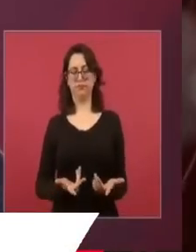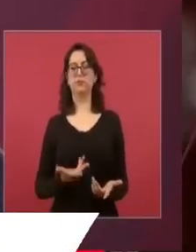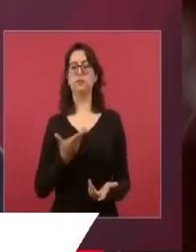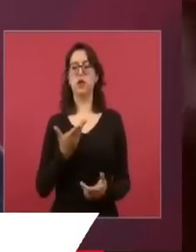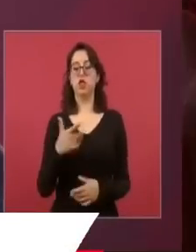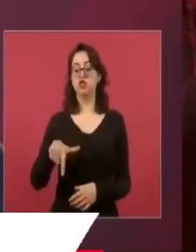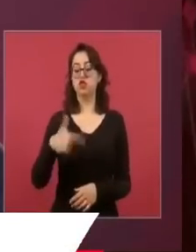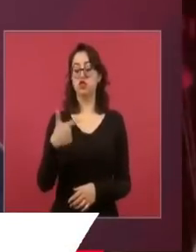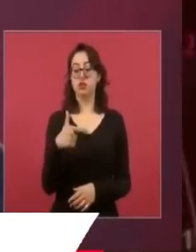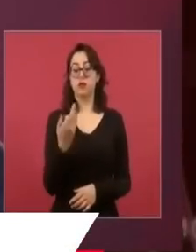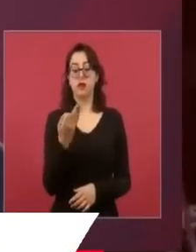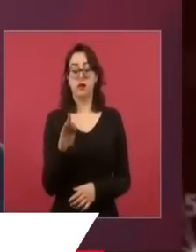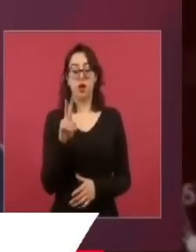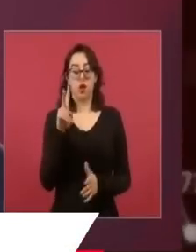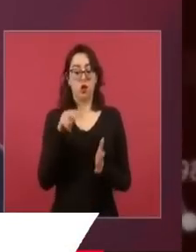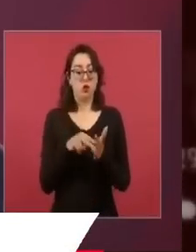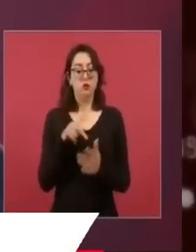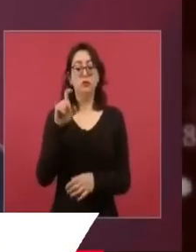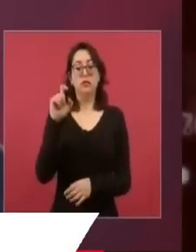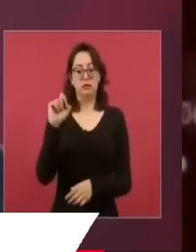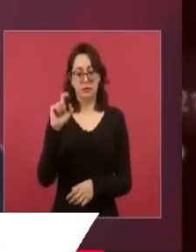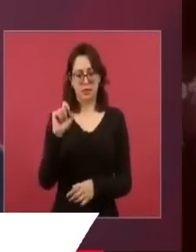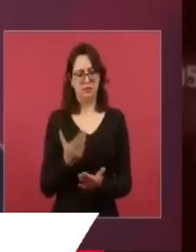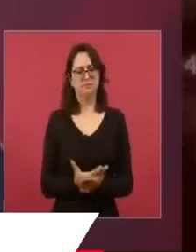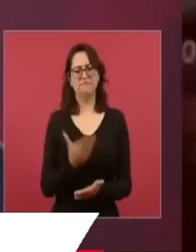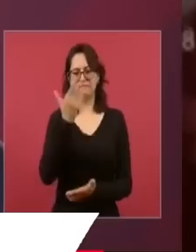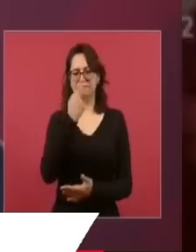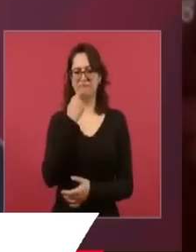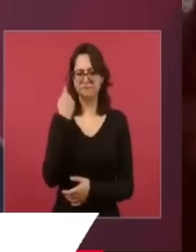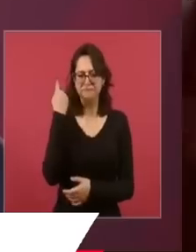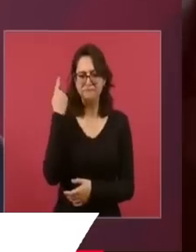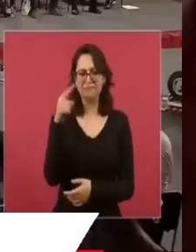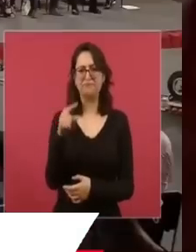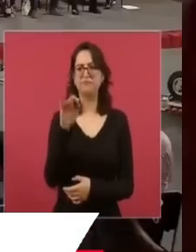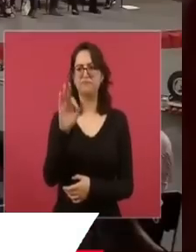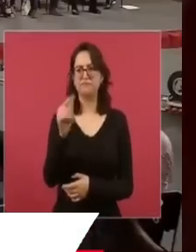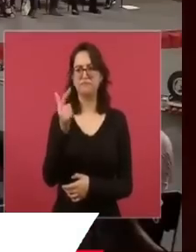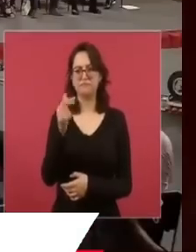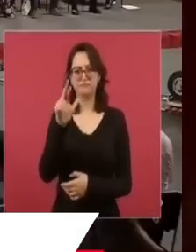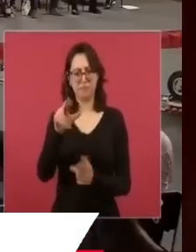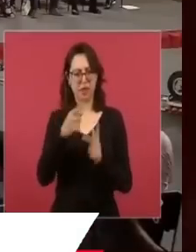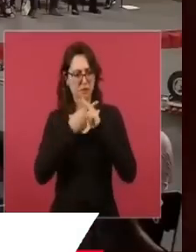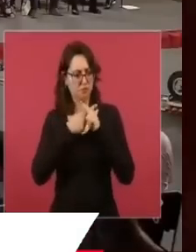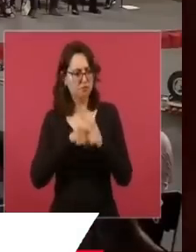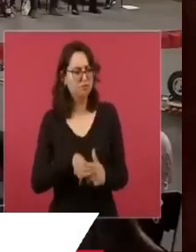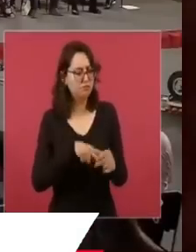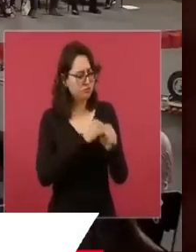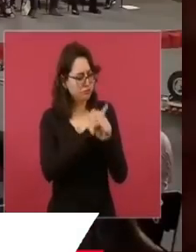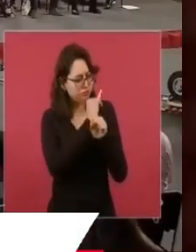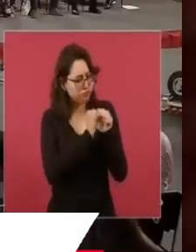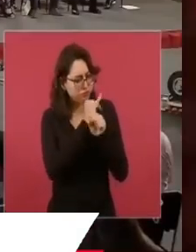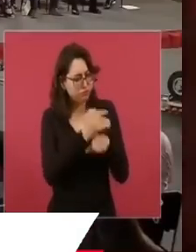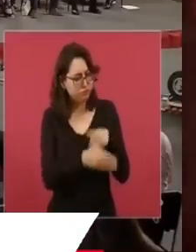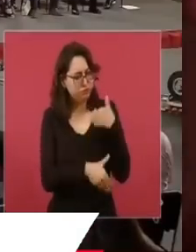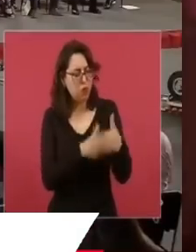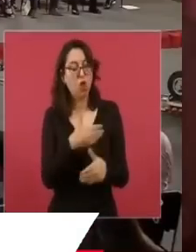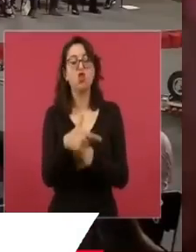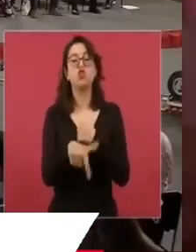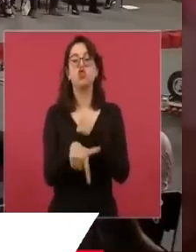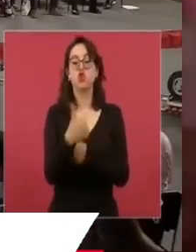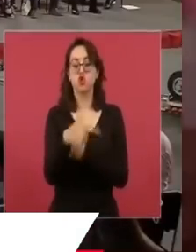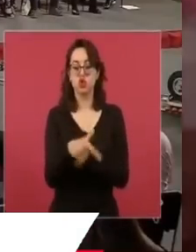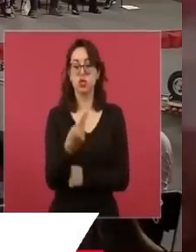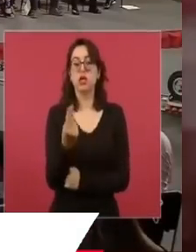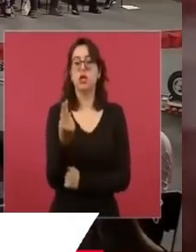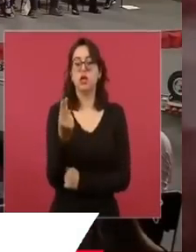Aburto pues hablando precisamente de Cuál es la atención que se les ha dado a las víctimas desde el Instituto Mexicano del